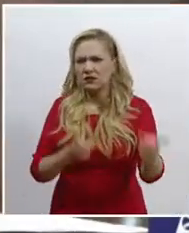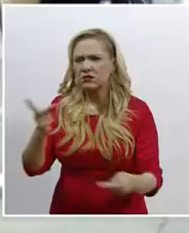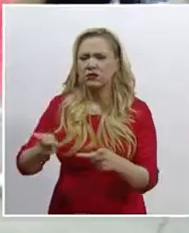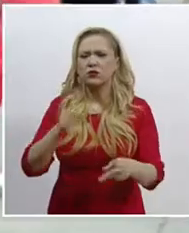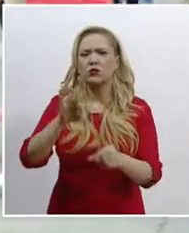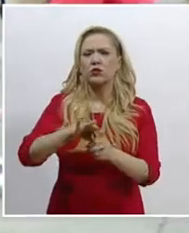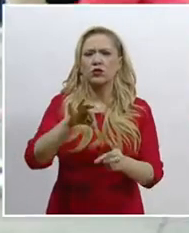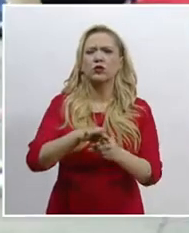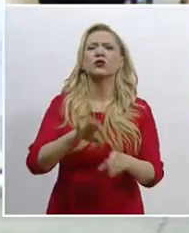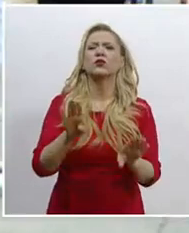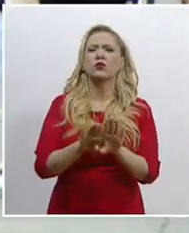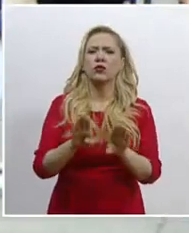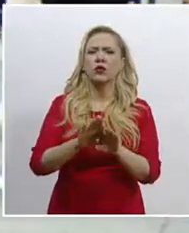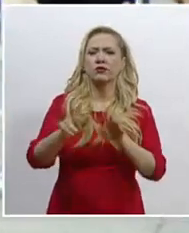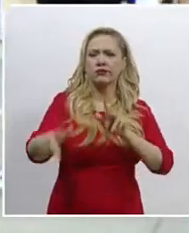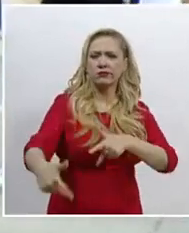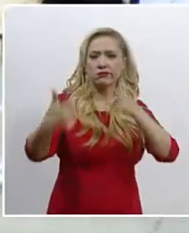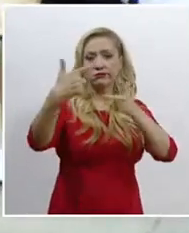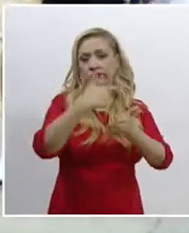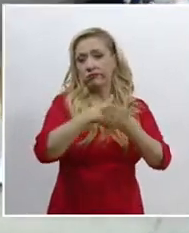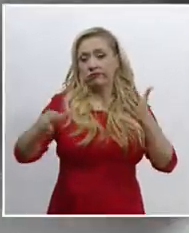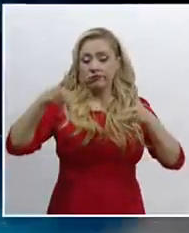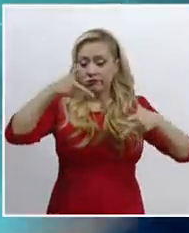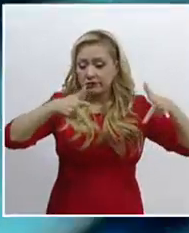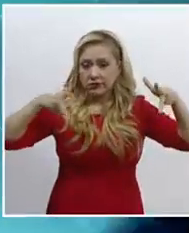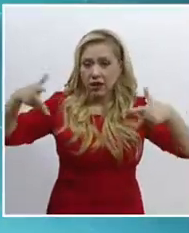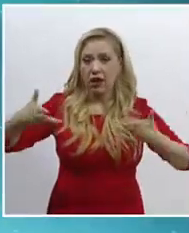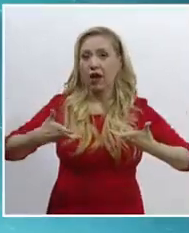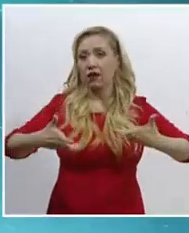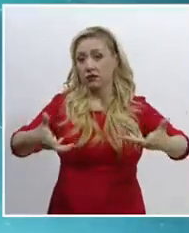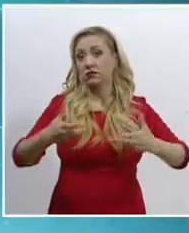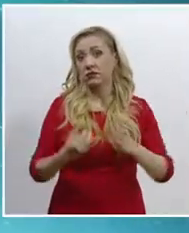adquisición de un sistema de videovigilancia.